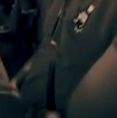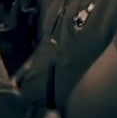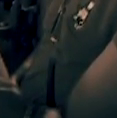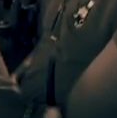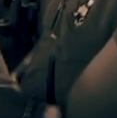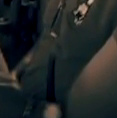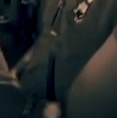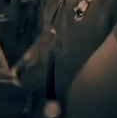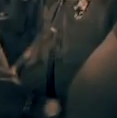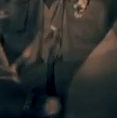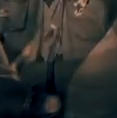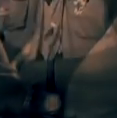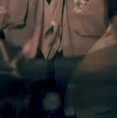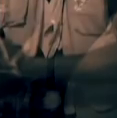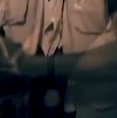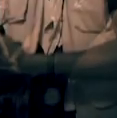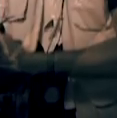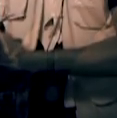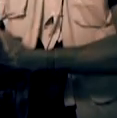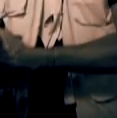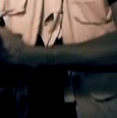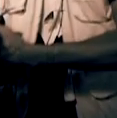jóvenes por la vida,